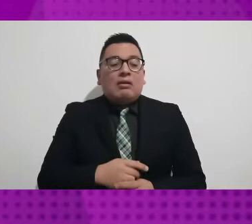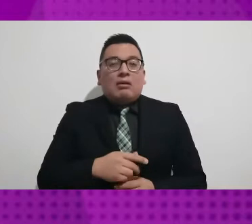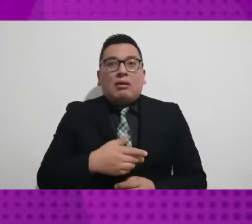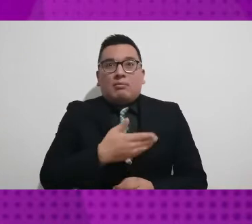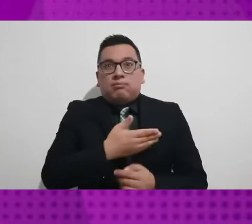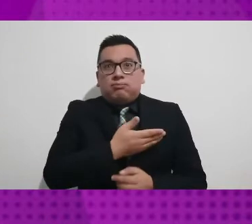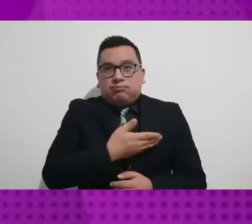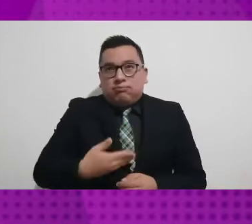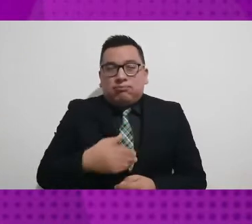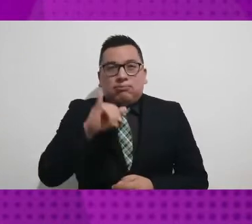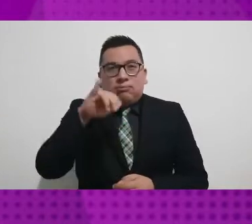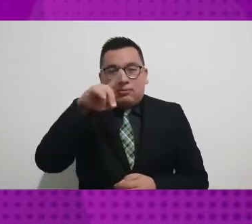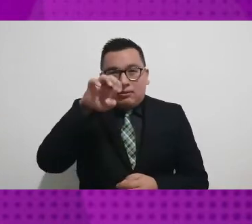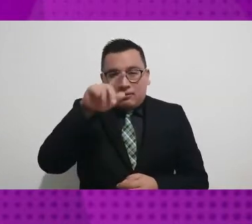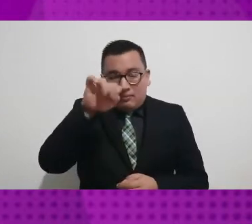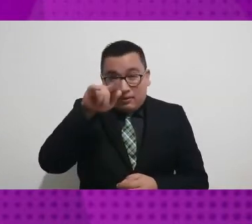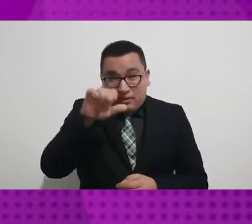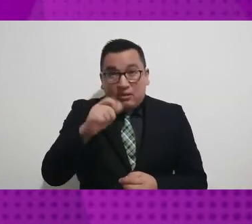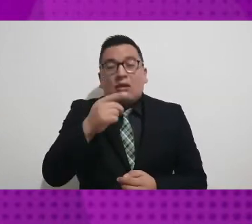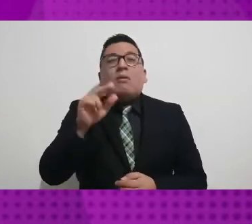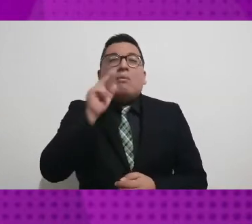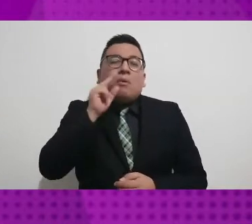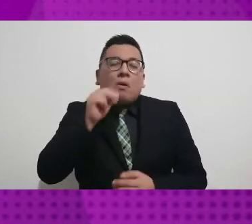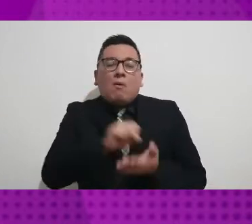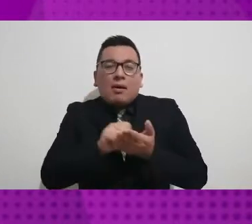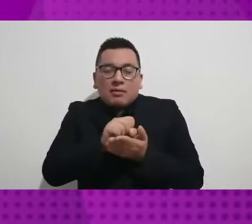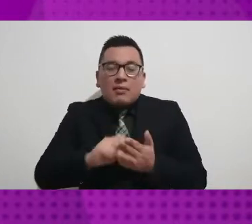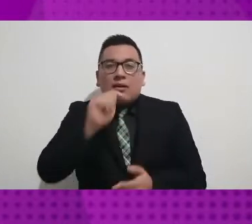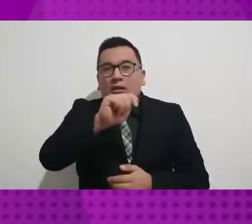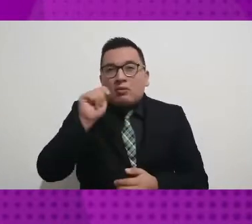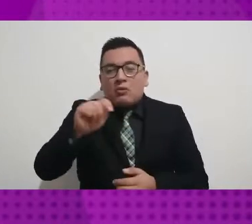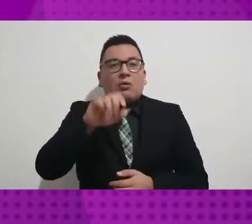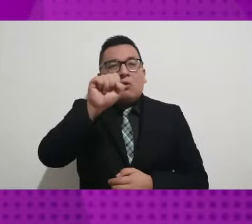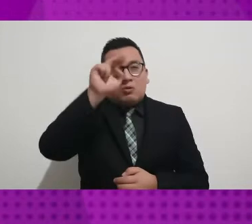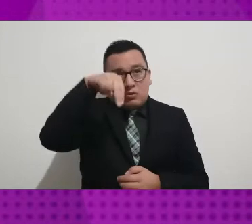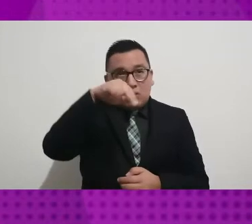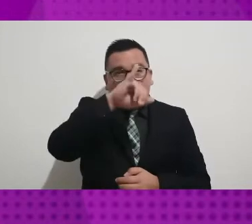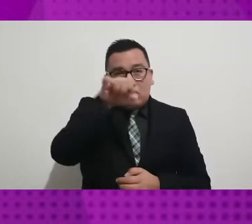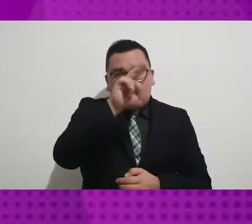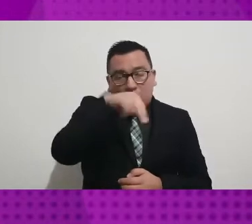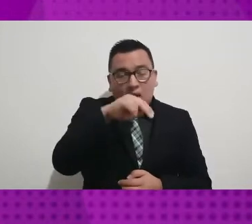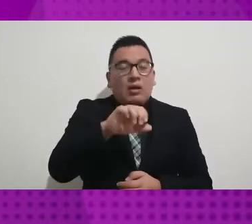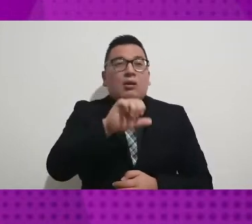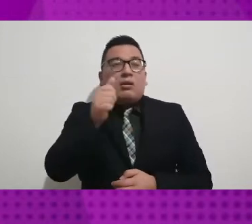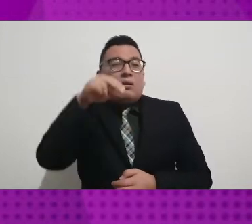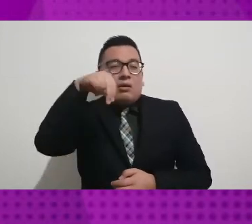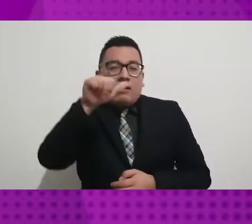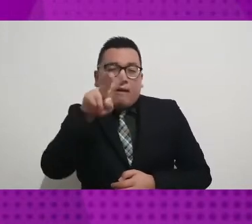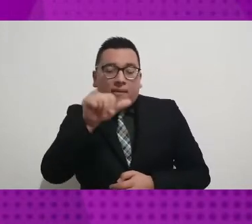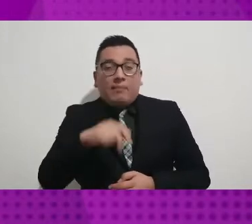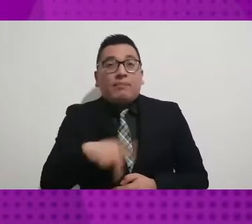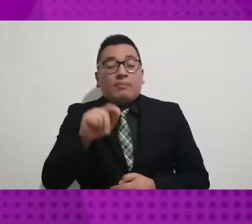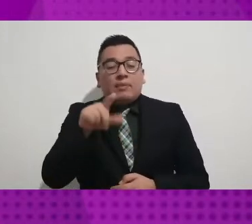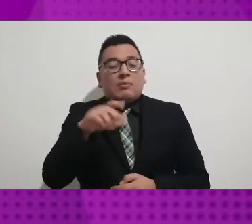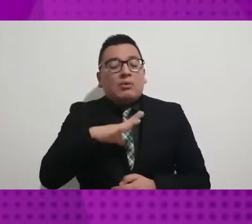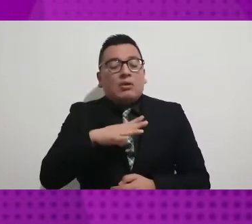es en Monclova, Piedras Negras, Saltillo, Torreón, San Juan de Sabinas y Nava. Y además ha habido un candidato independiente a la